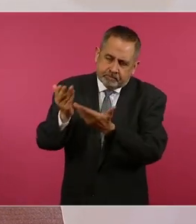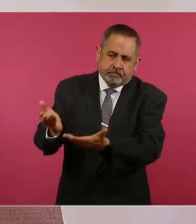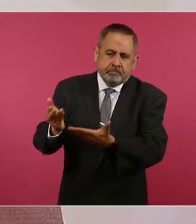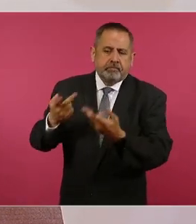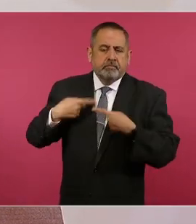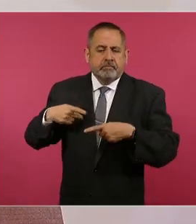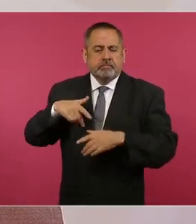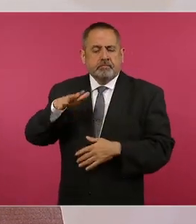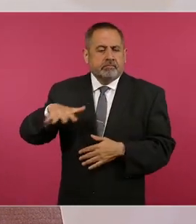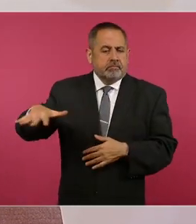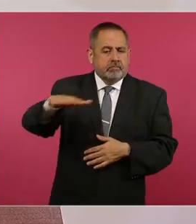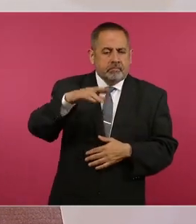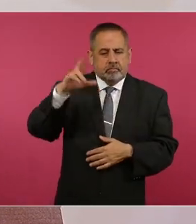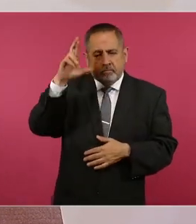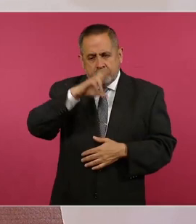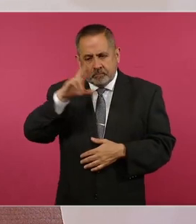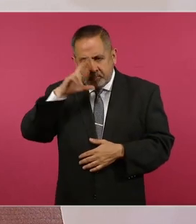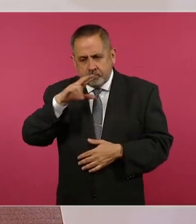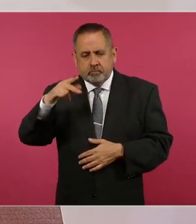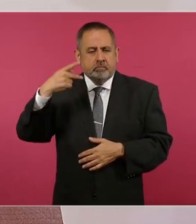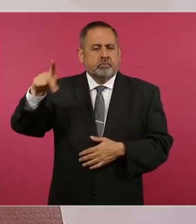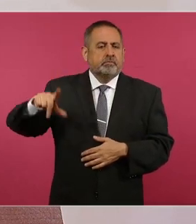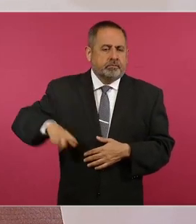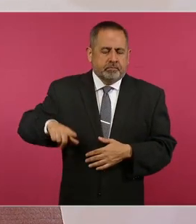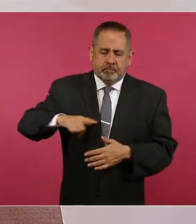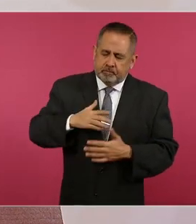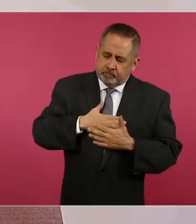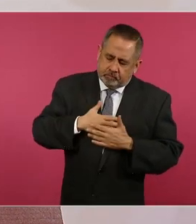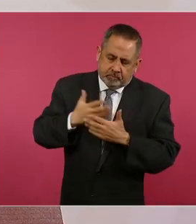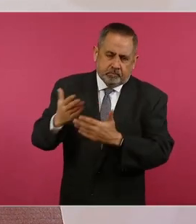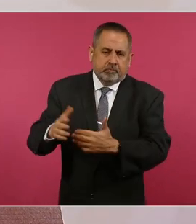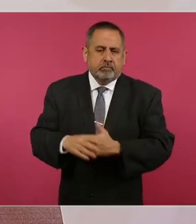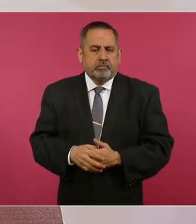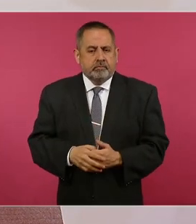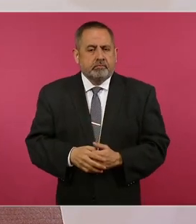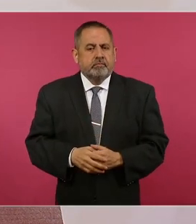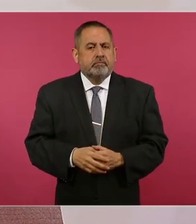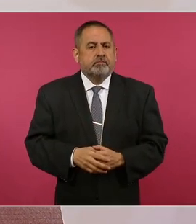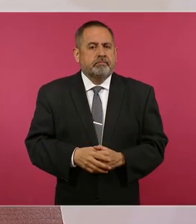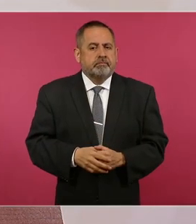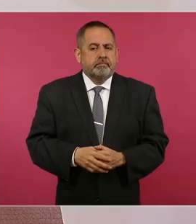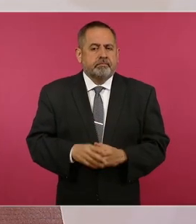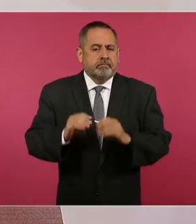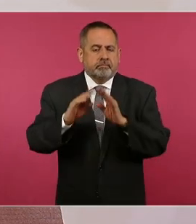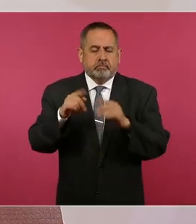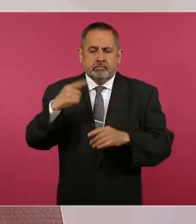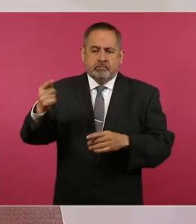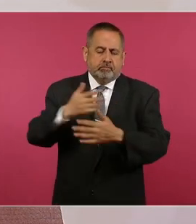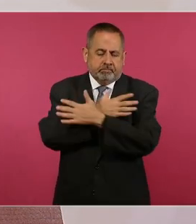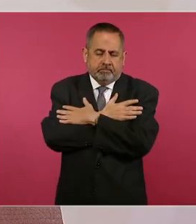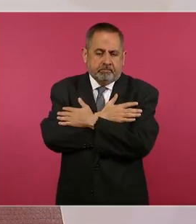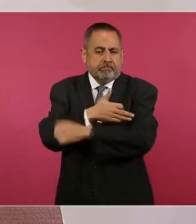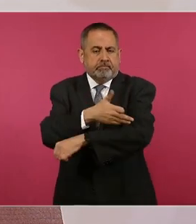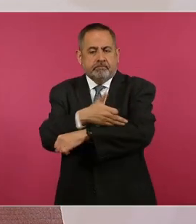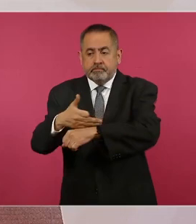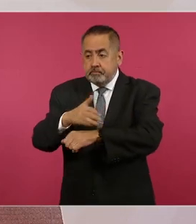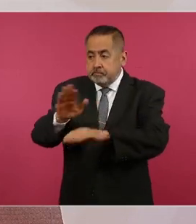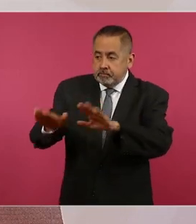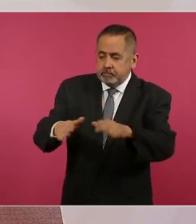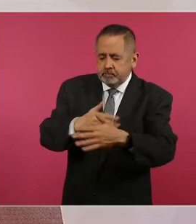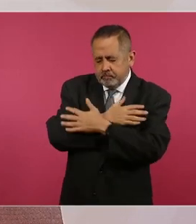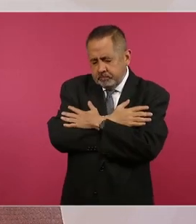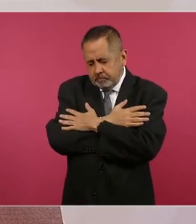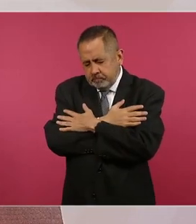de Rusia con su gobierno desde luego un abrazo a los familiares de las víctimas